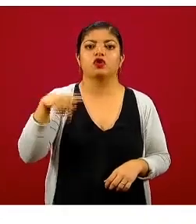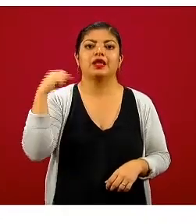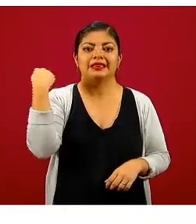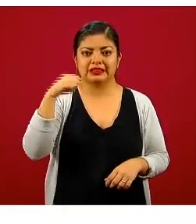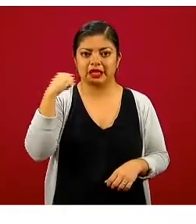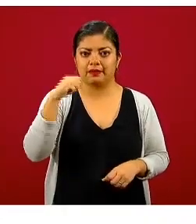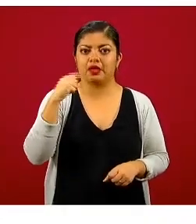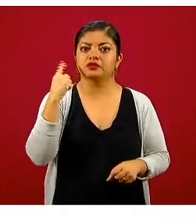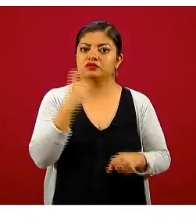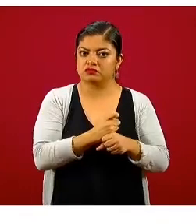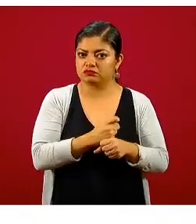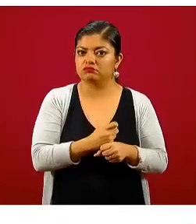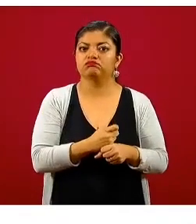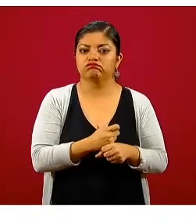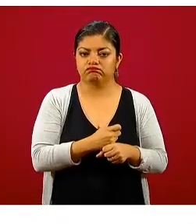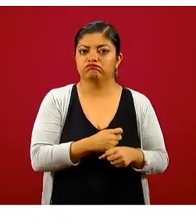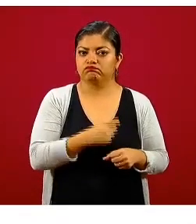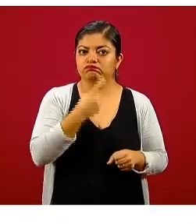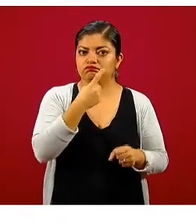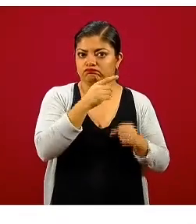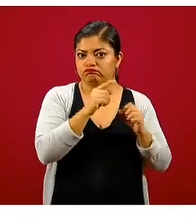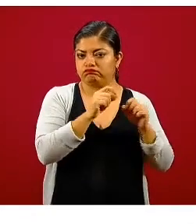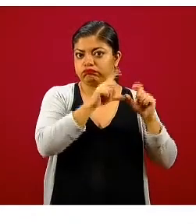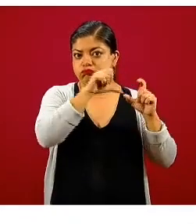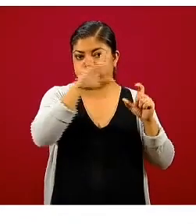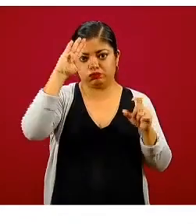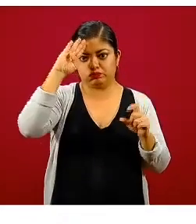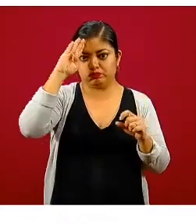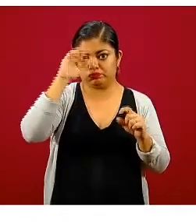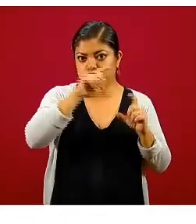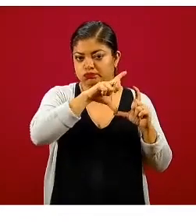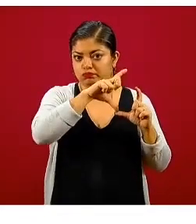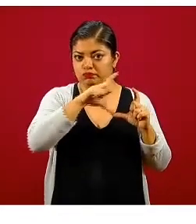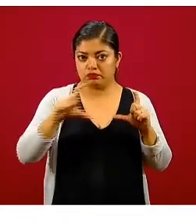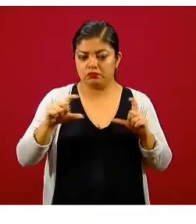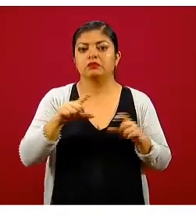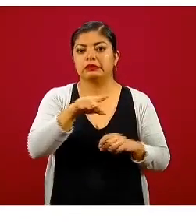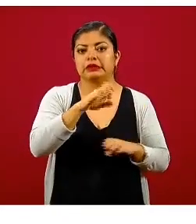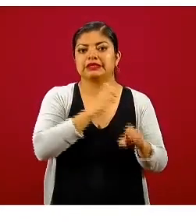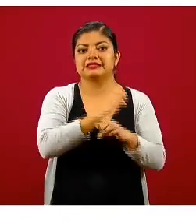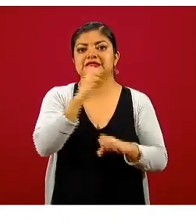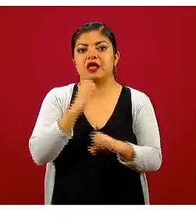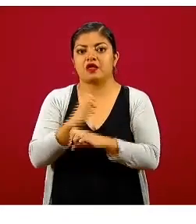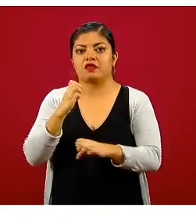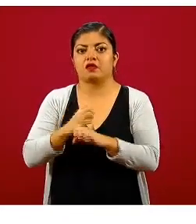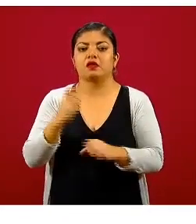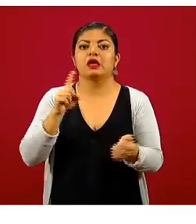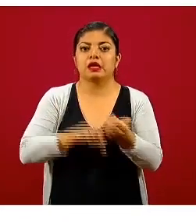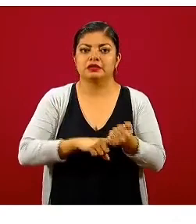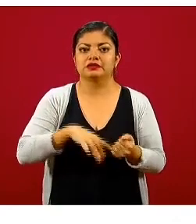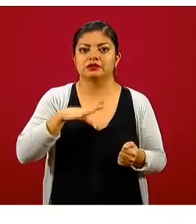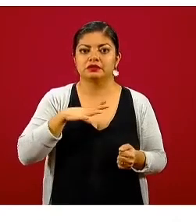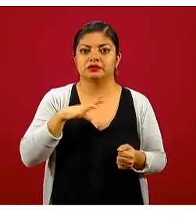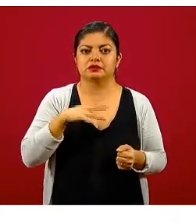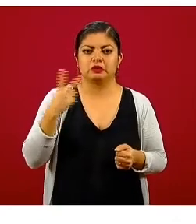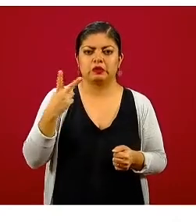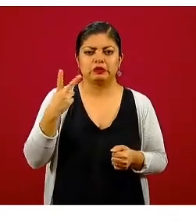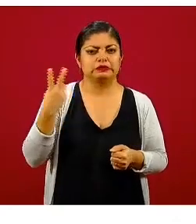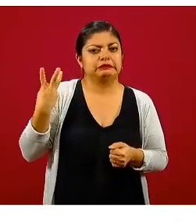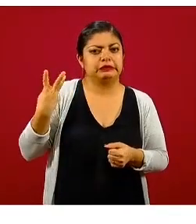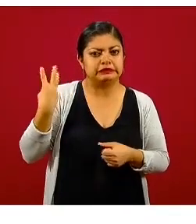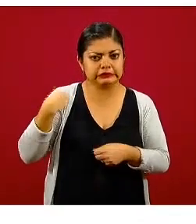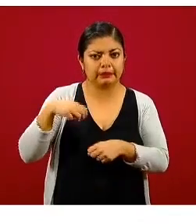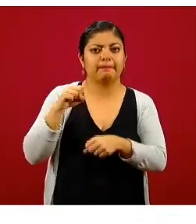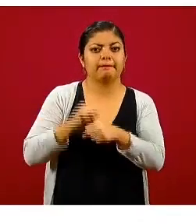Tabasco son los que mantienen los primeros lugares en esta carga acumulada, y son los estados que también en las últimas 2-3 semanas